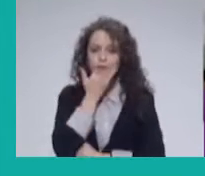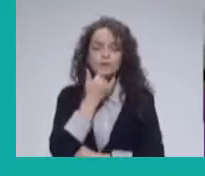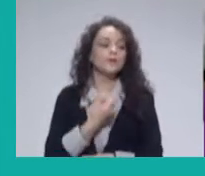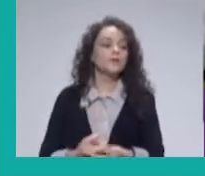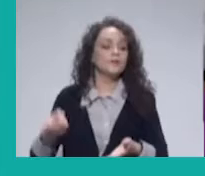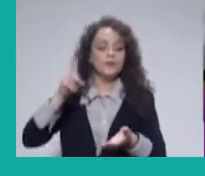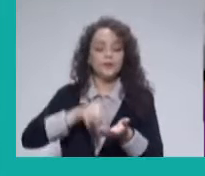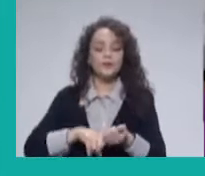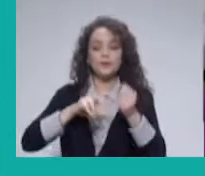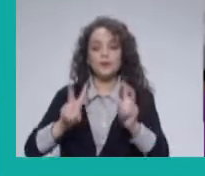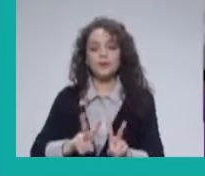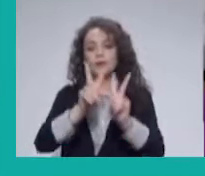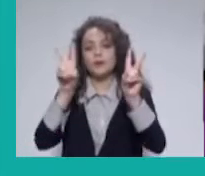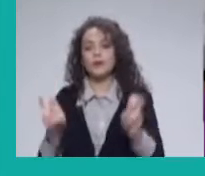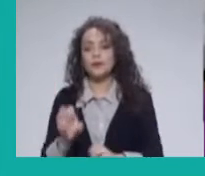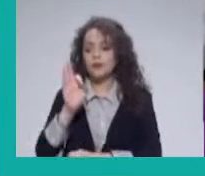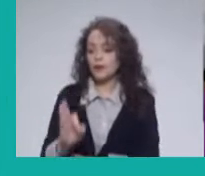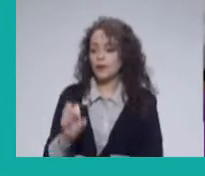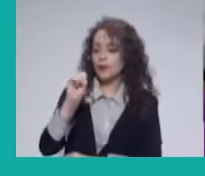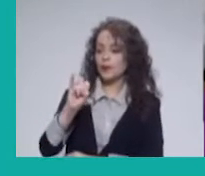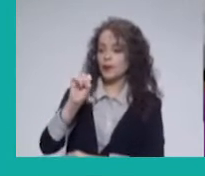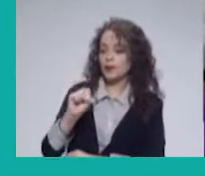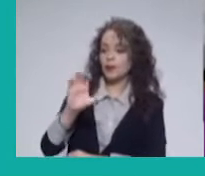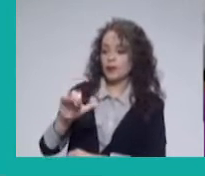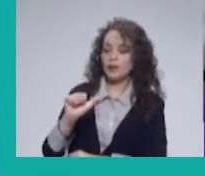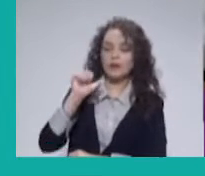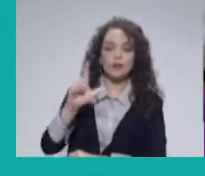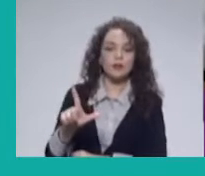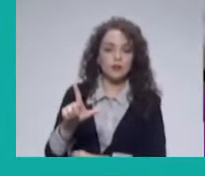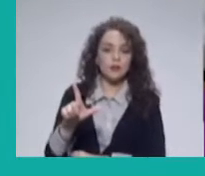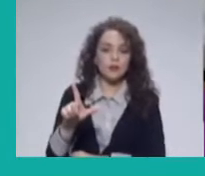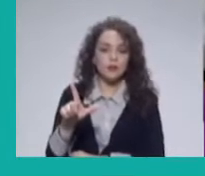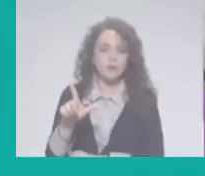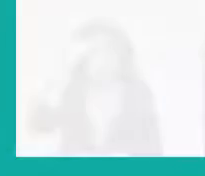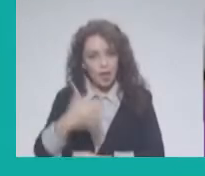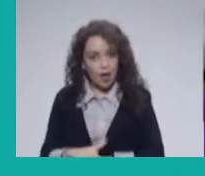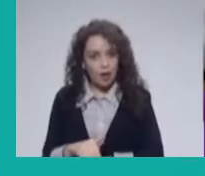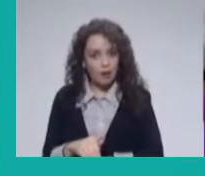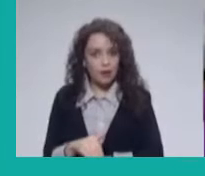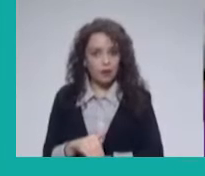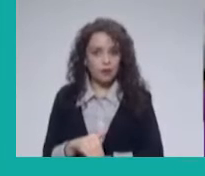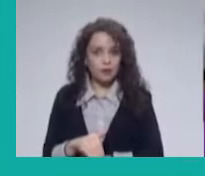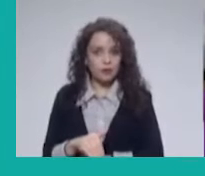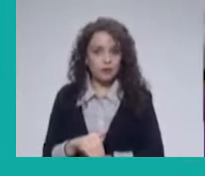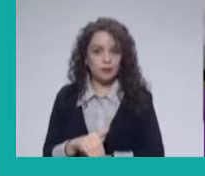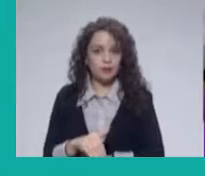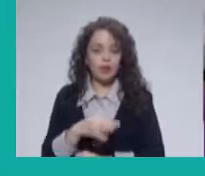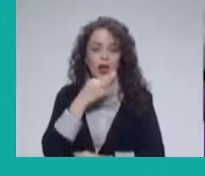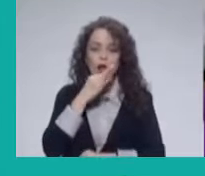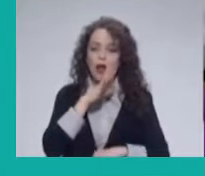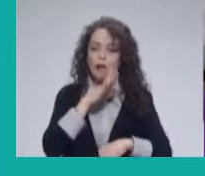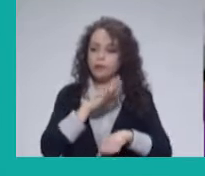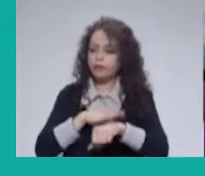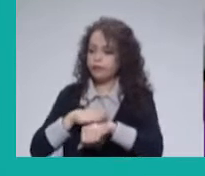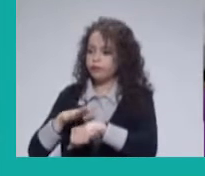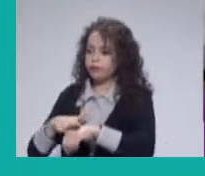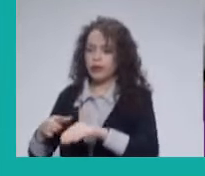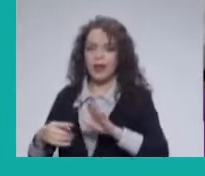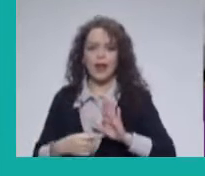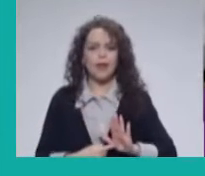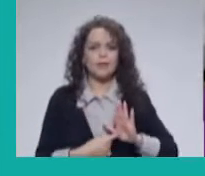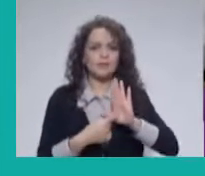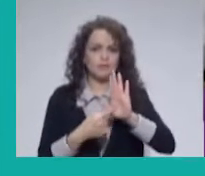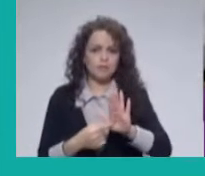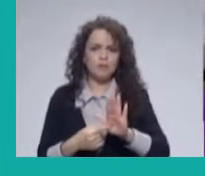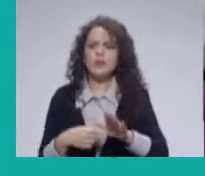coordinar actos de fiscalización al seno del gobierno federal. Y alguien que reclamó esa información tropezó porque